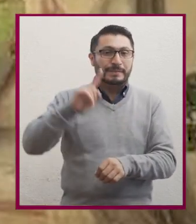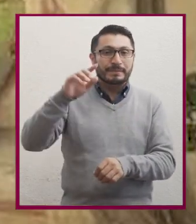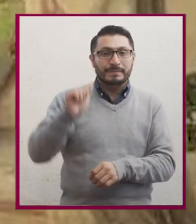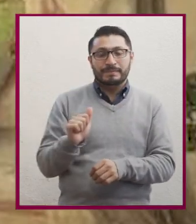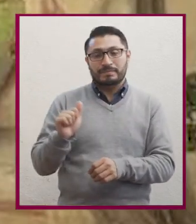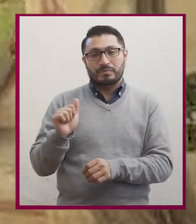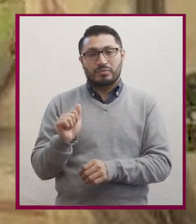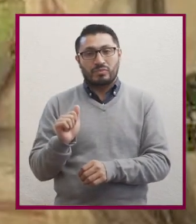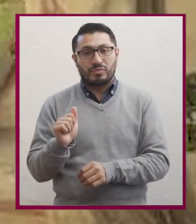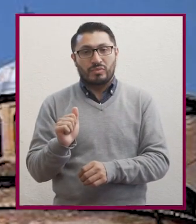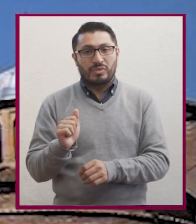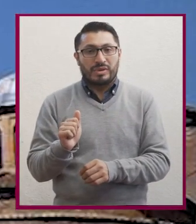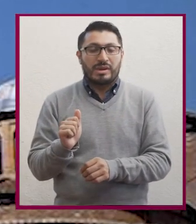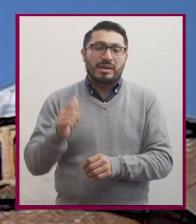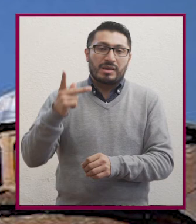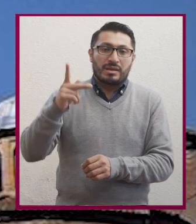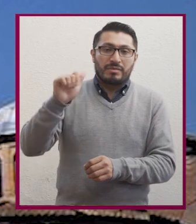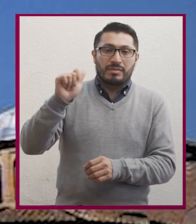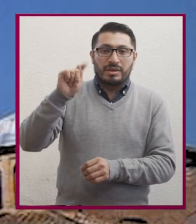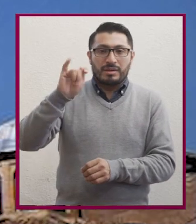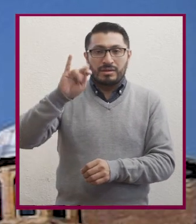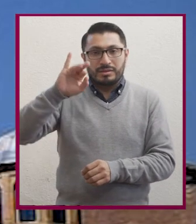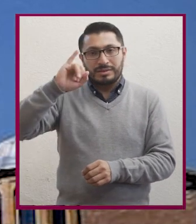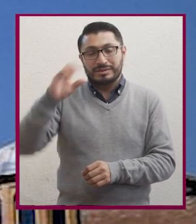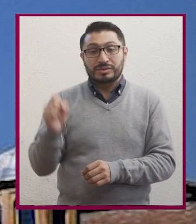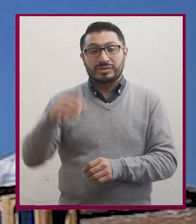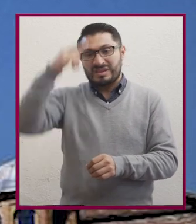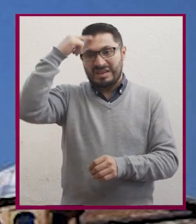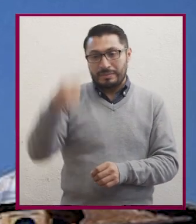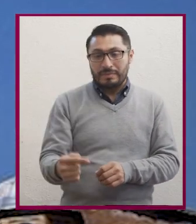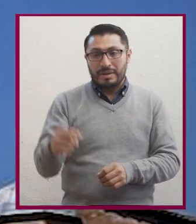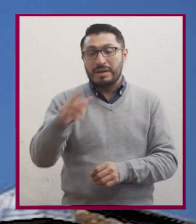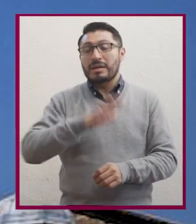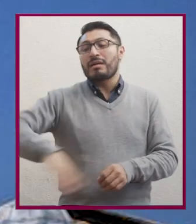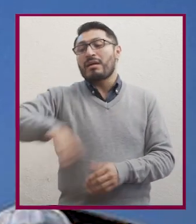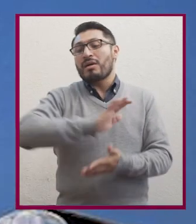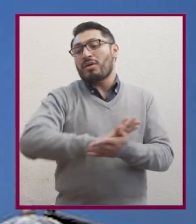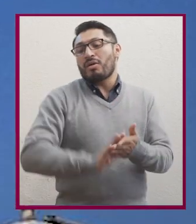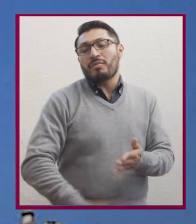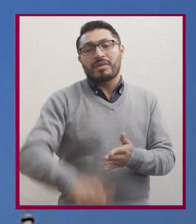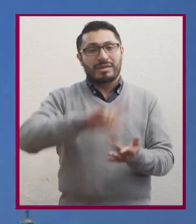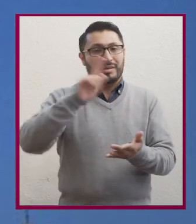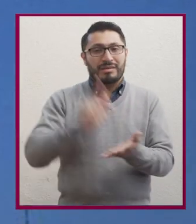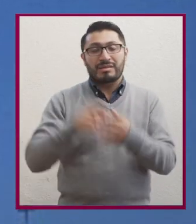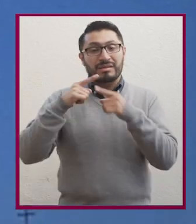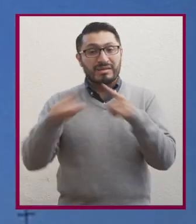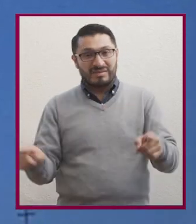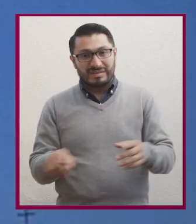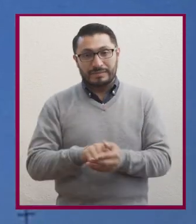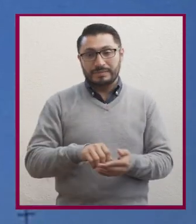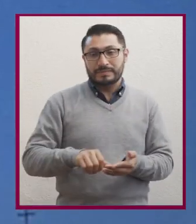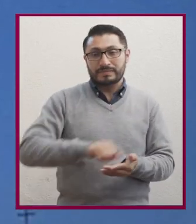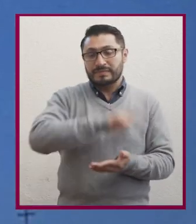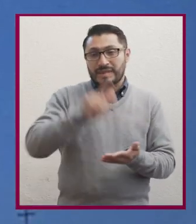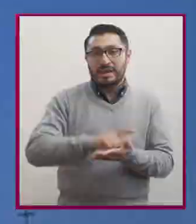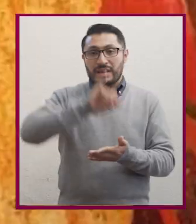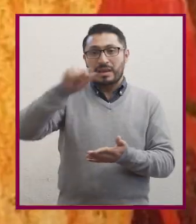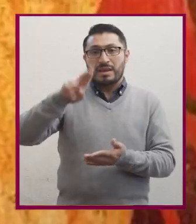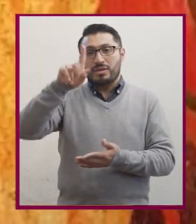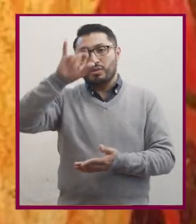aristócratas o mujeres de los patricios. Para las plebeyas la ley no era tan severa. Aún más, esta ley Julia del